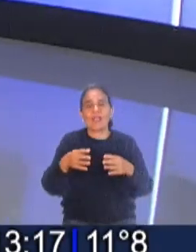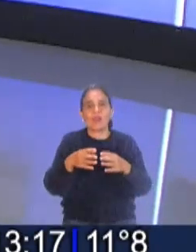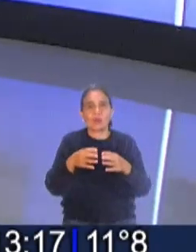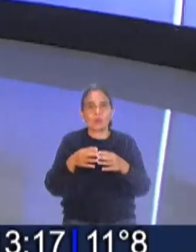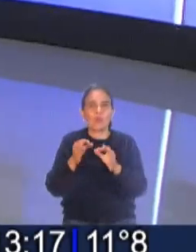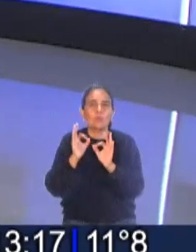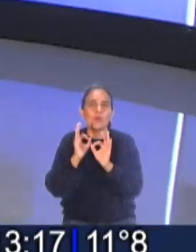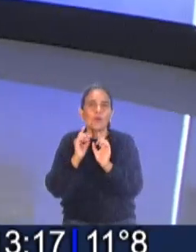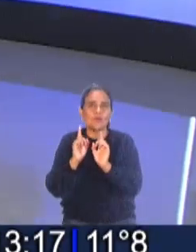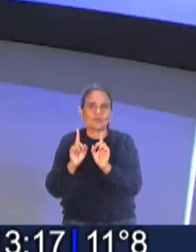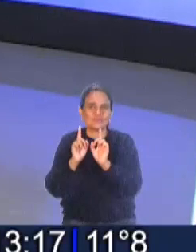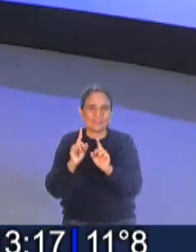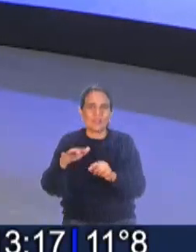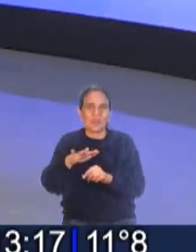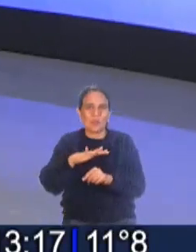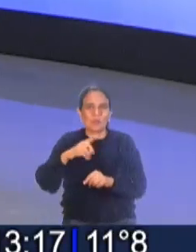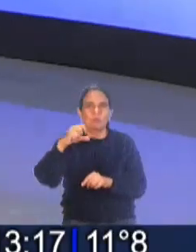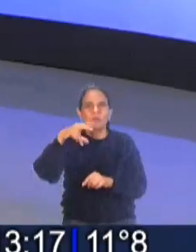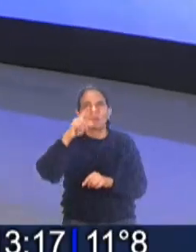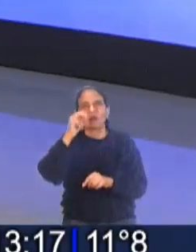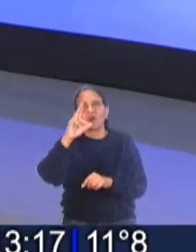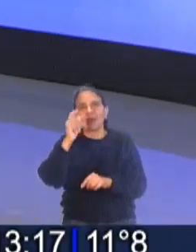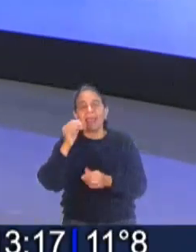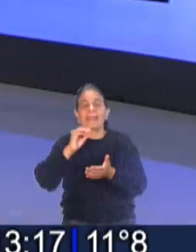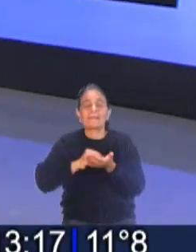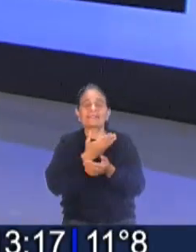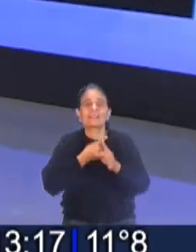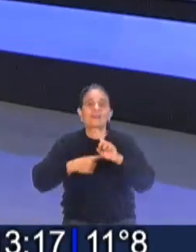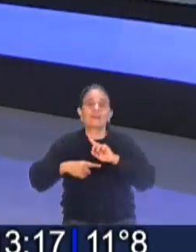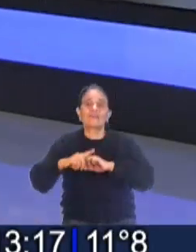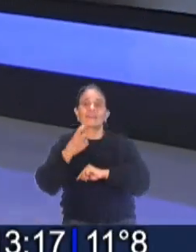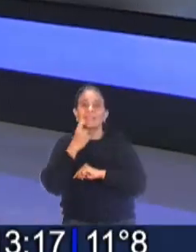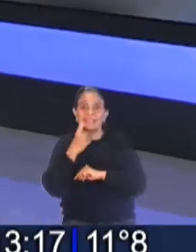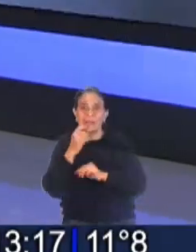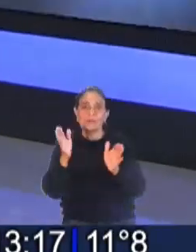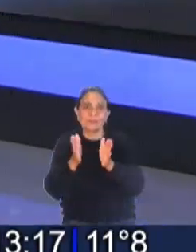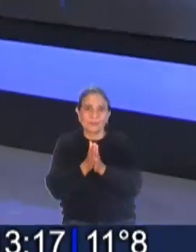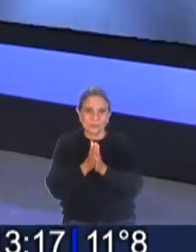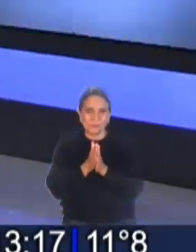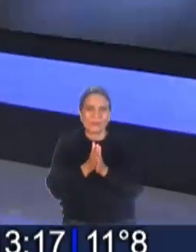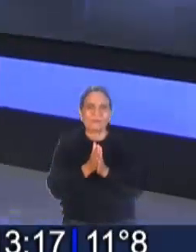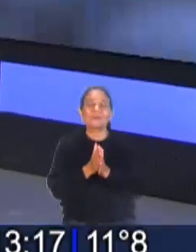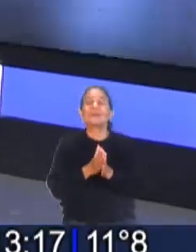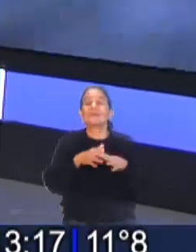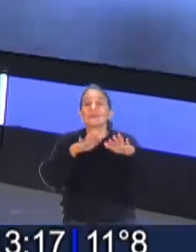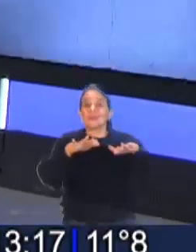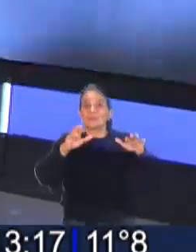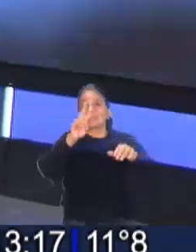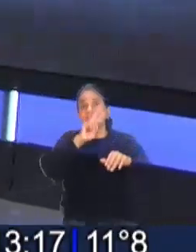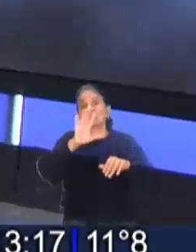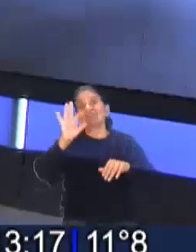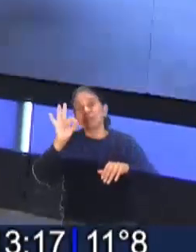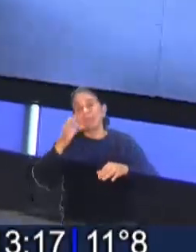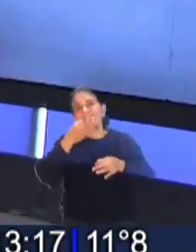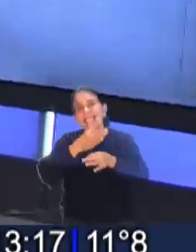Docentes Entrenadores del Valle de Conlara y el Gobierno de San Luis, con la participación de 250 estudiantes, 16